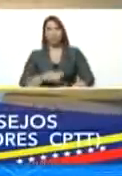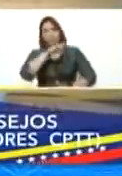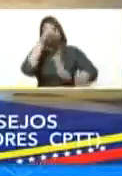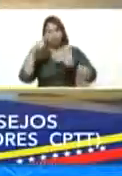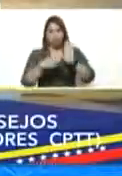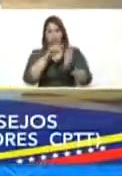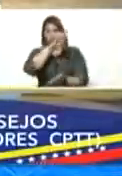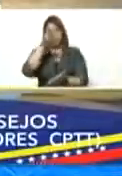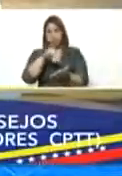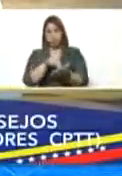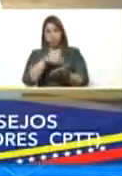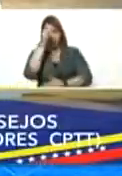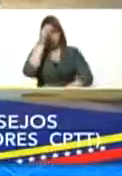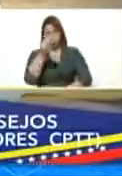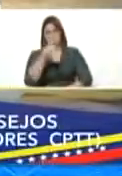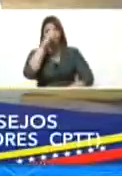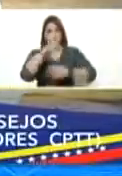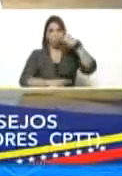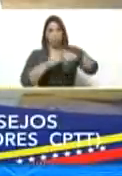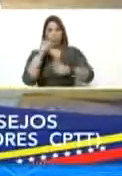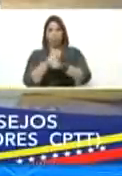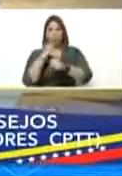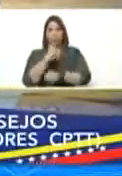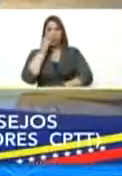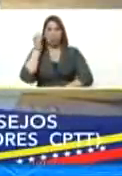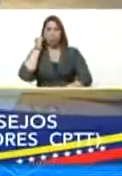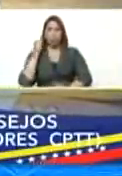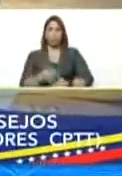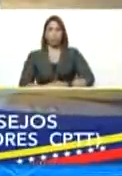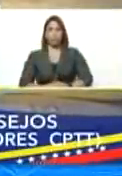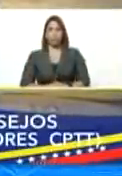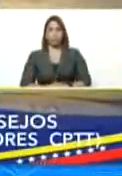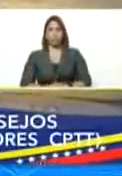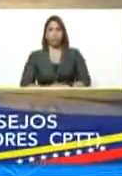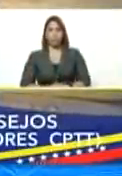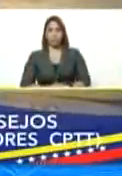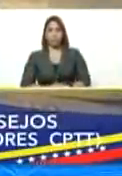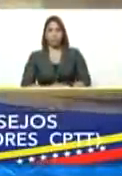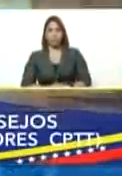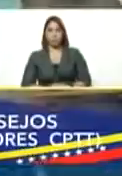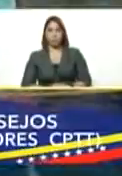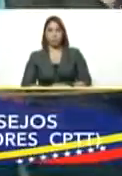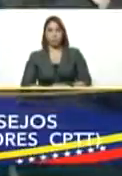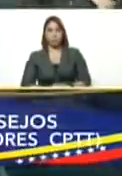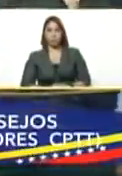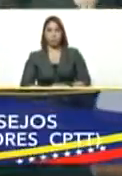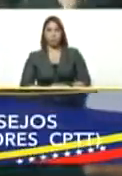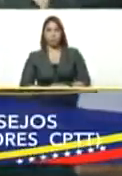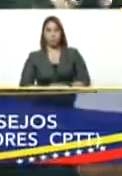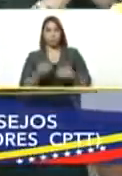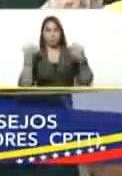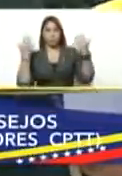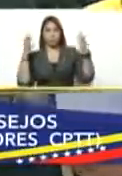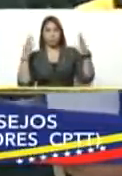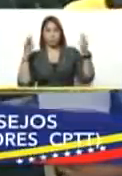2.555 consejos productivos de trabajadoras y trabajadores.